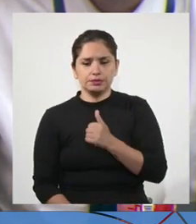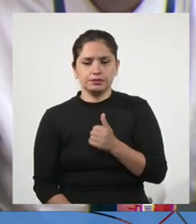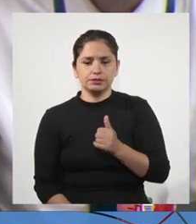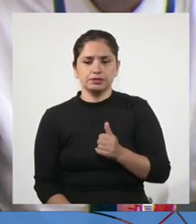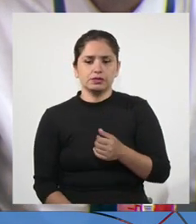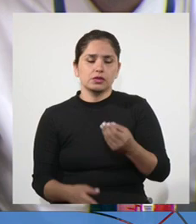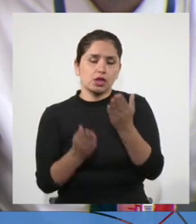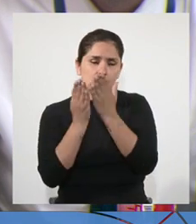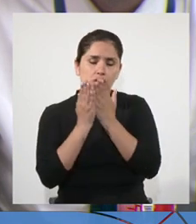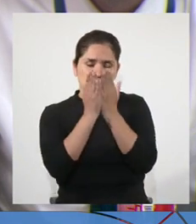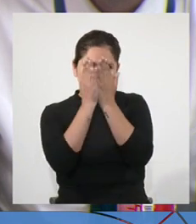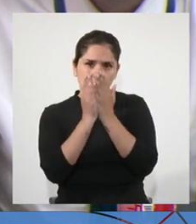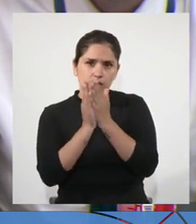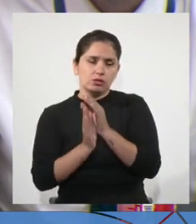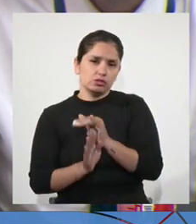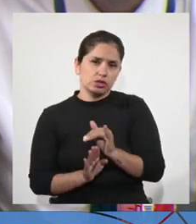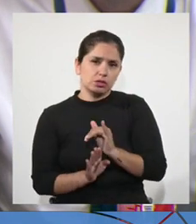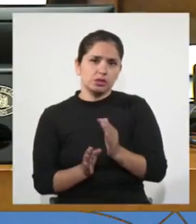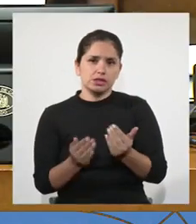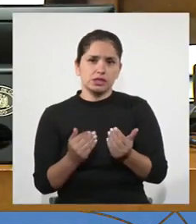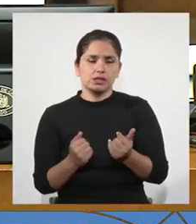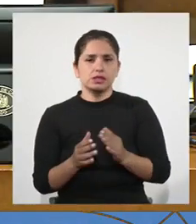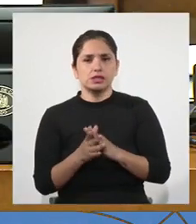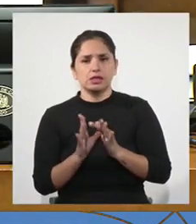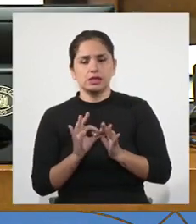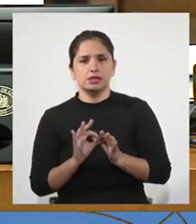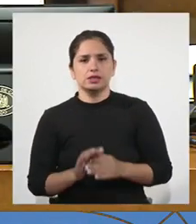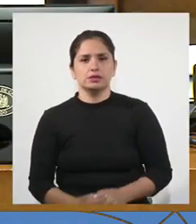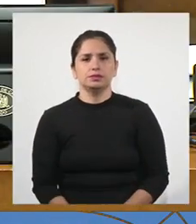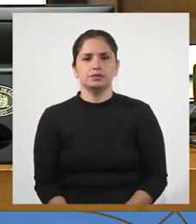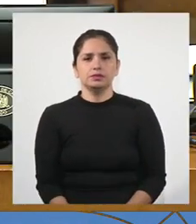obviamente lo estudiaremos de ser necesario. Gracias.